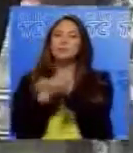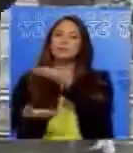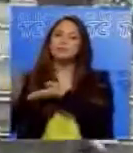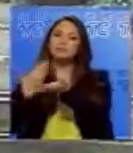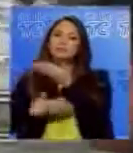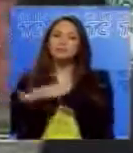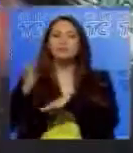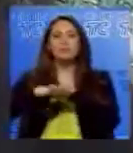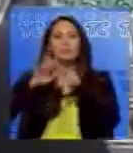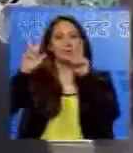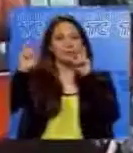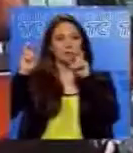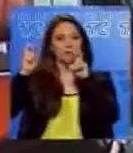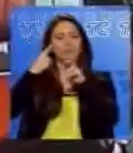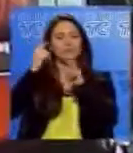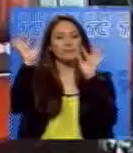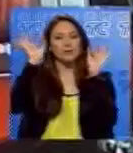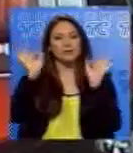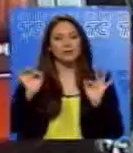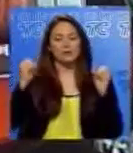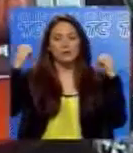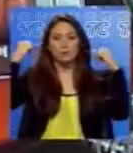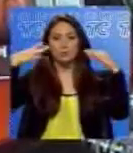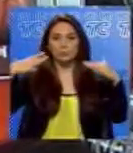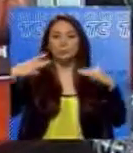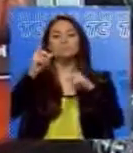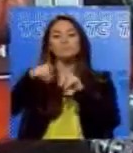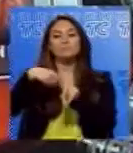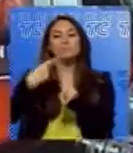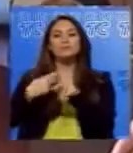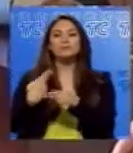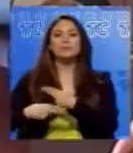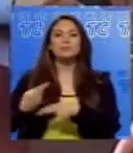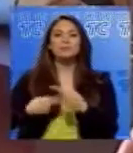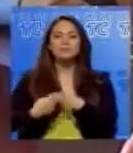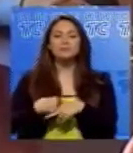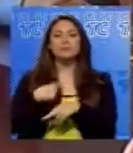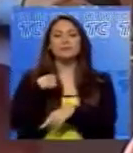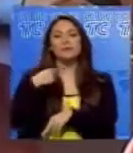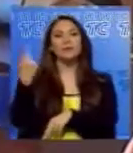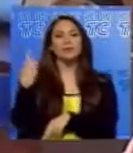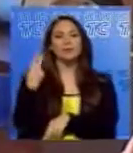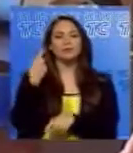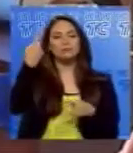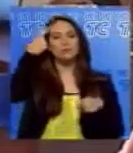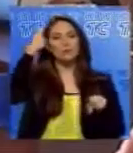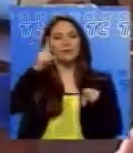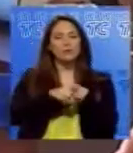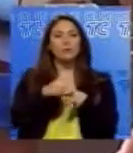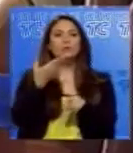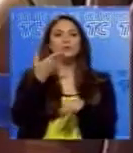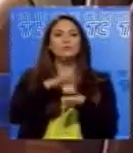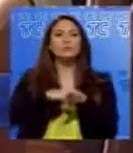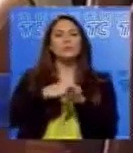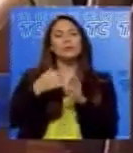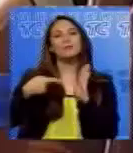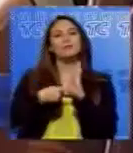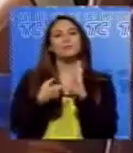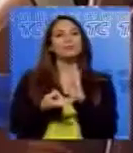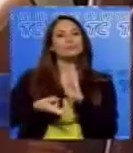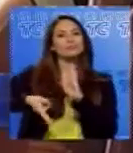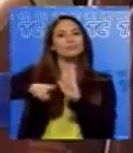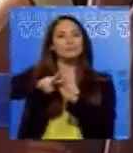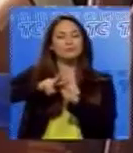bilateral, especialmente en el campo energético, mientras que en lo comercial, ambas autoridades respetaron las últimas medidas arancelarias adoptadas por el